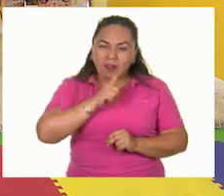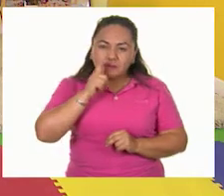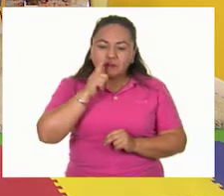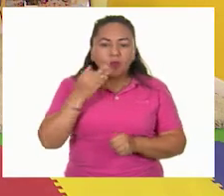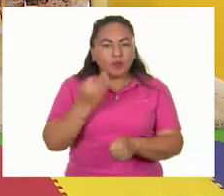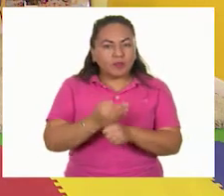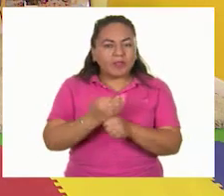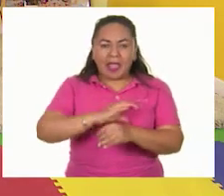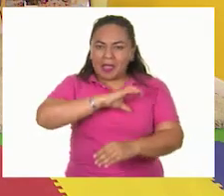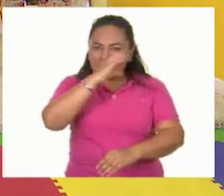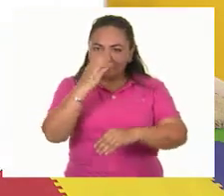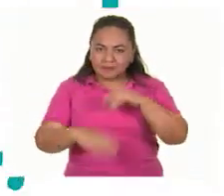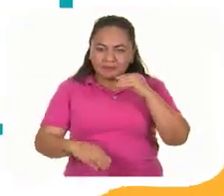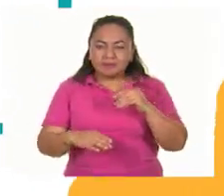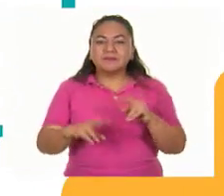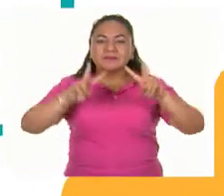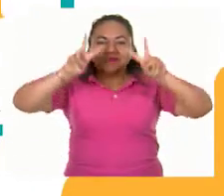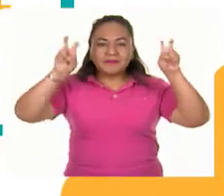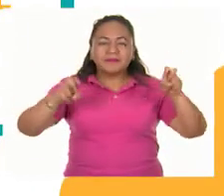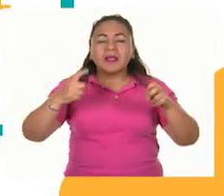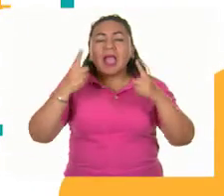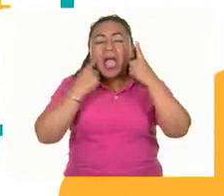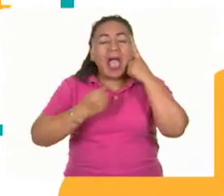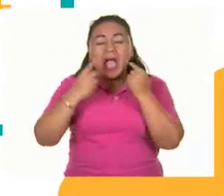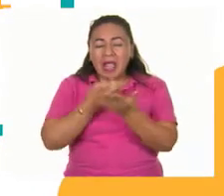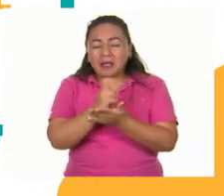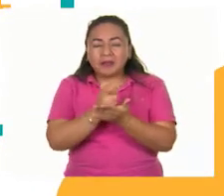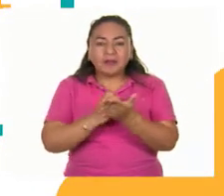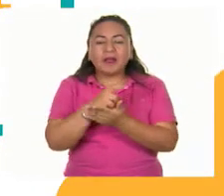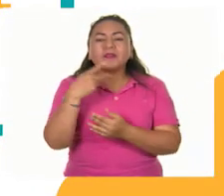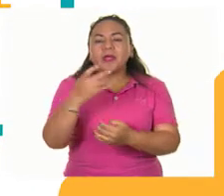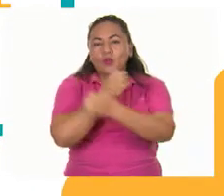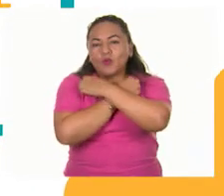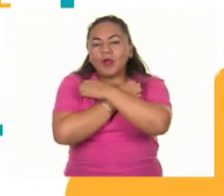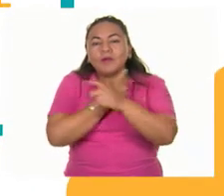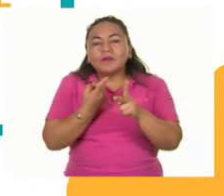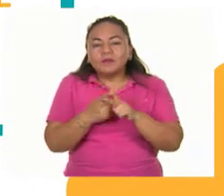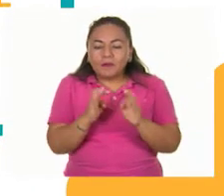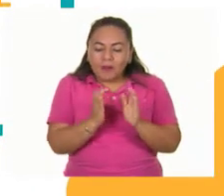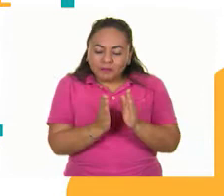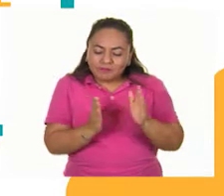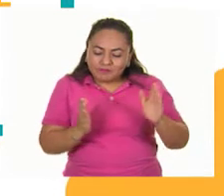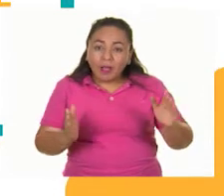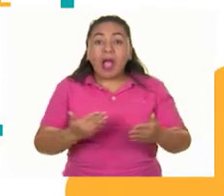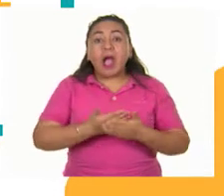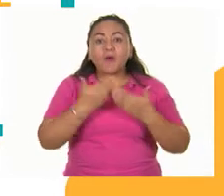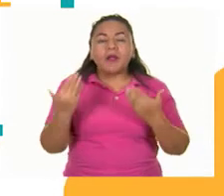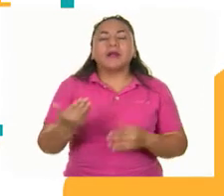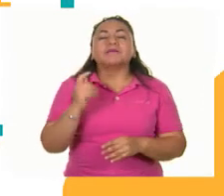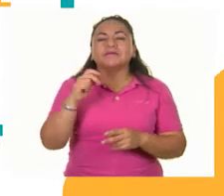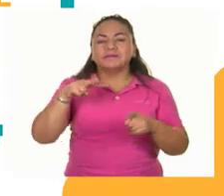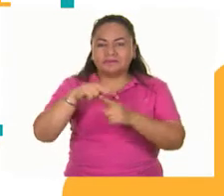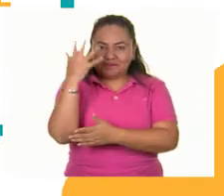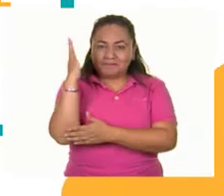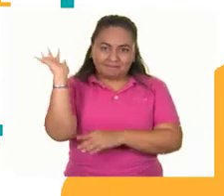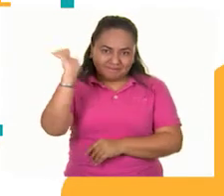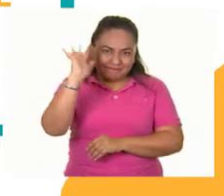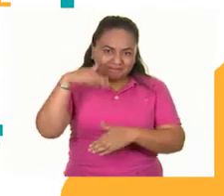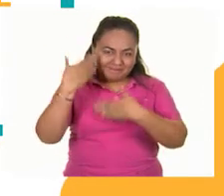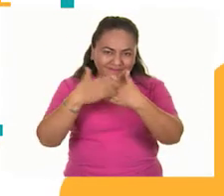aquí terminamos con Berrinches de Educación Inicial y continuamos con Educación Preescolar. ¡Hasta pronto!